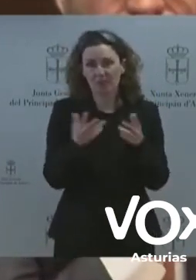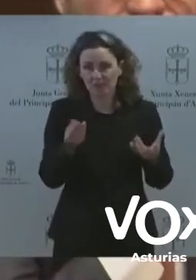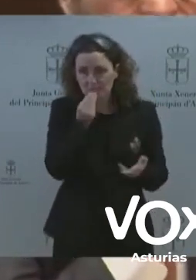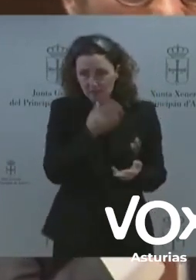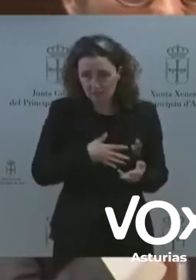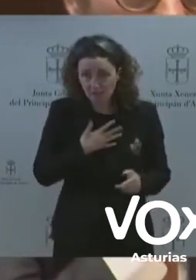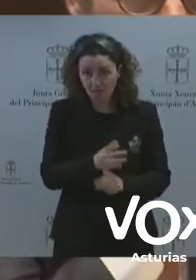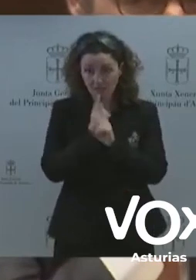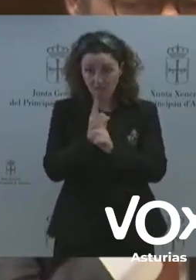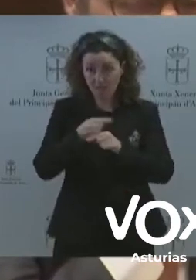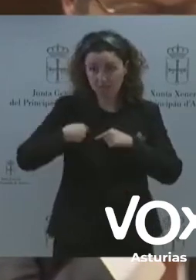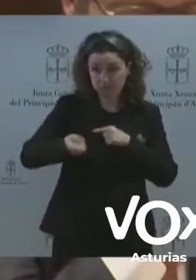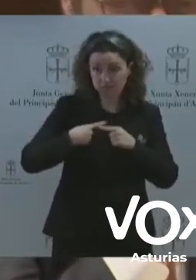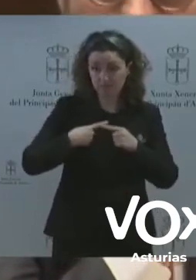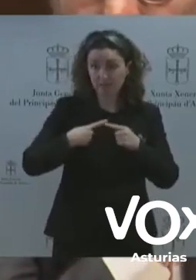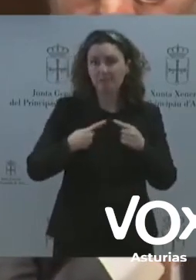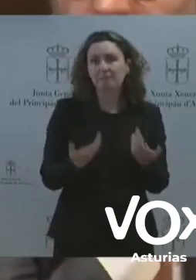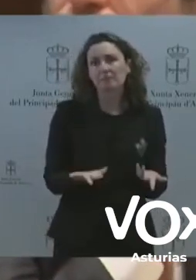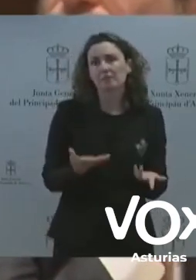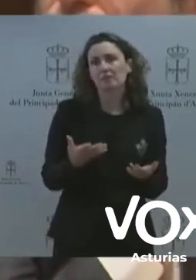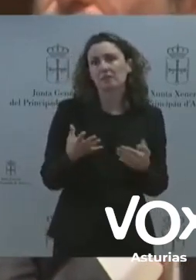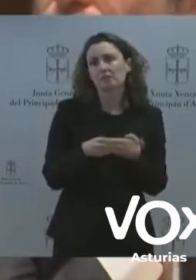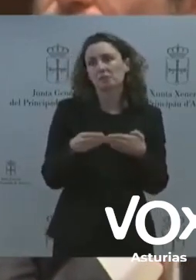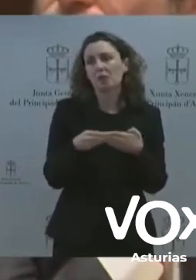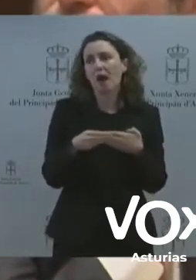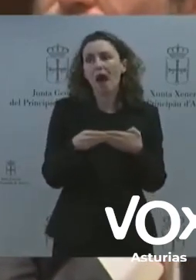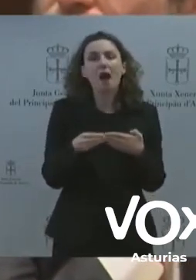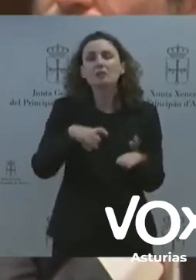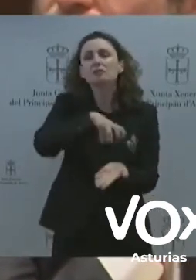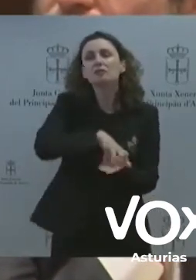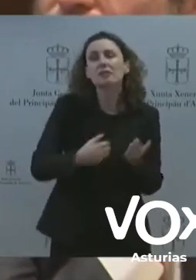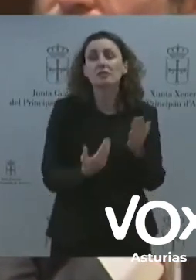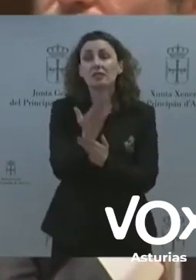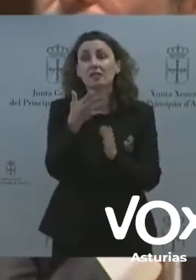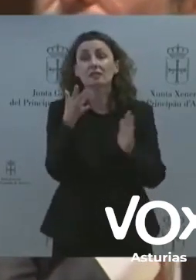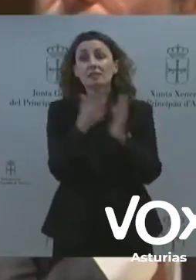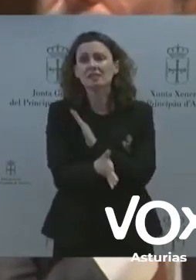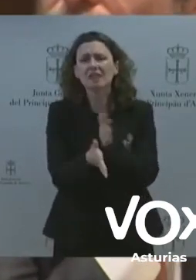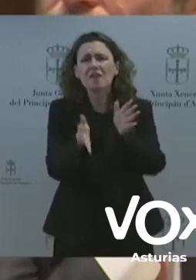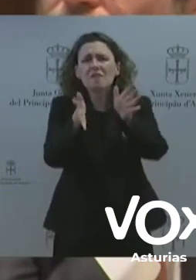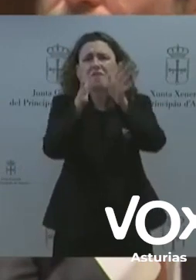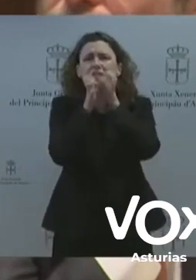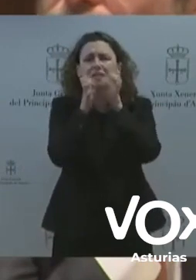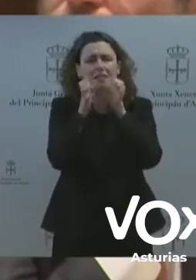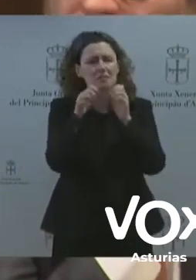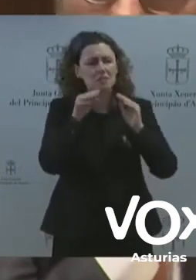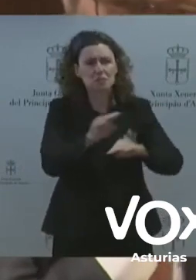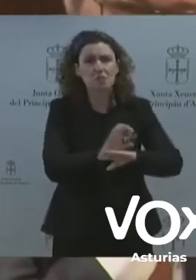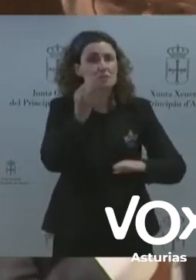600 usuarios. Esto es la nefasta gestión de su consejera. Geriátricos privados asfixiados. Otro